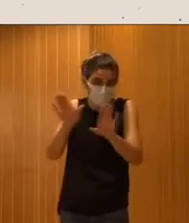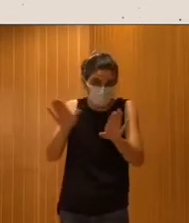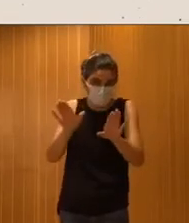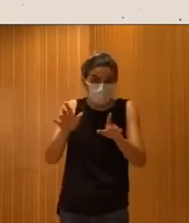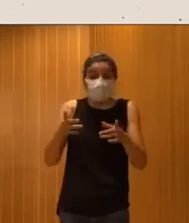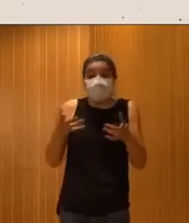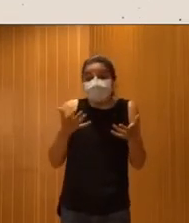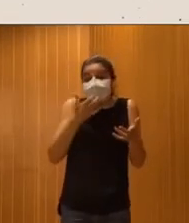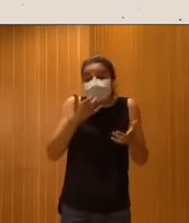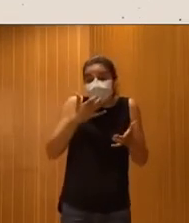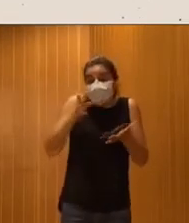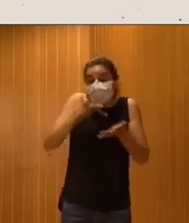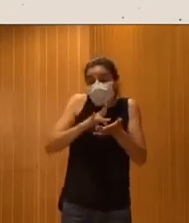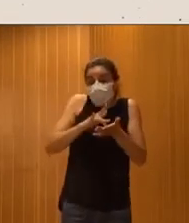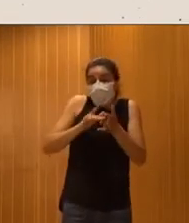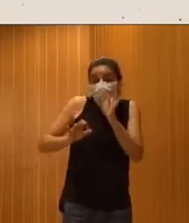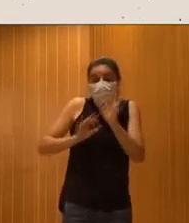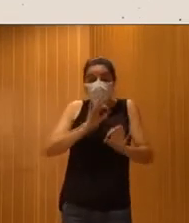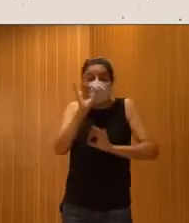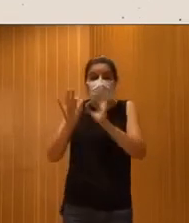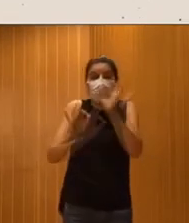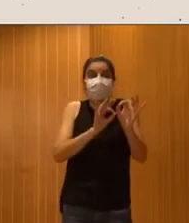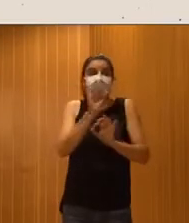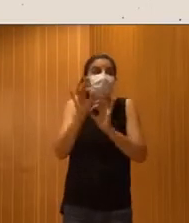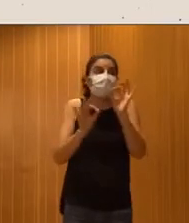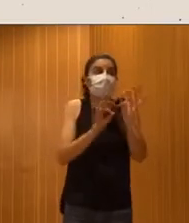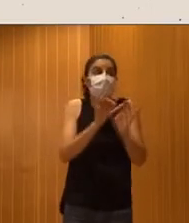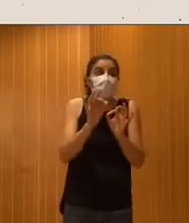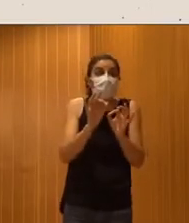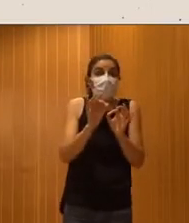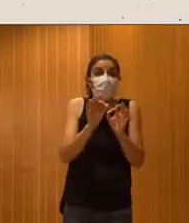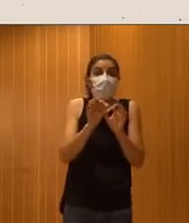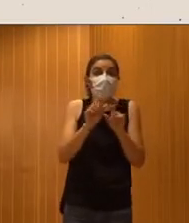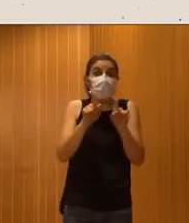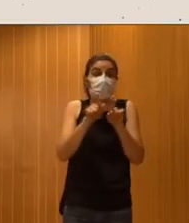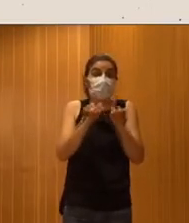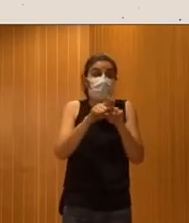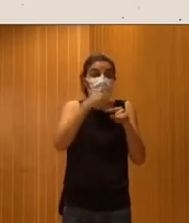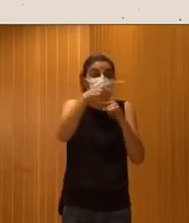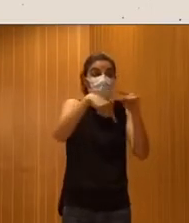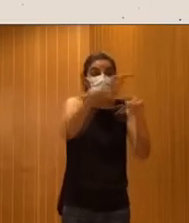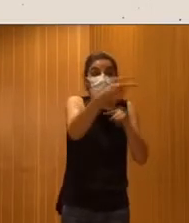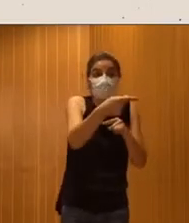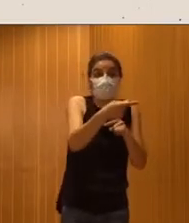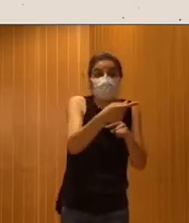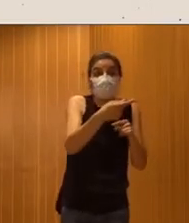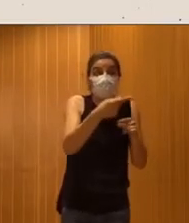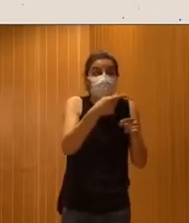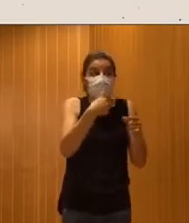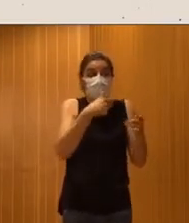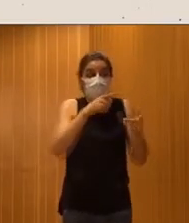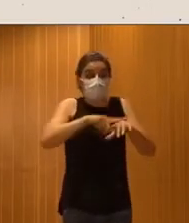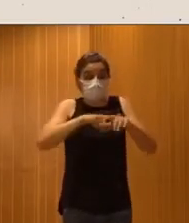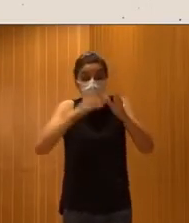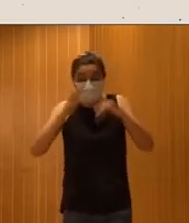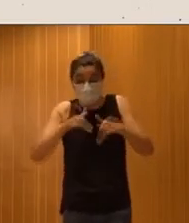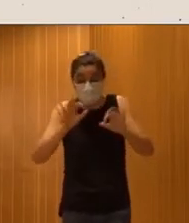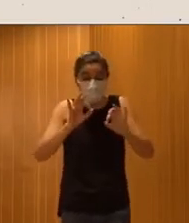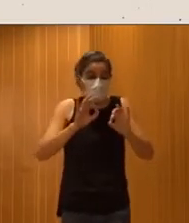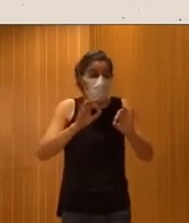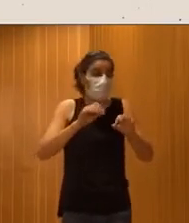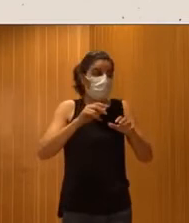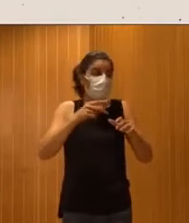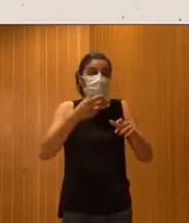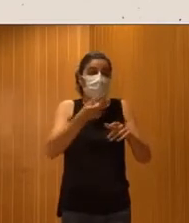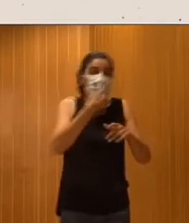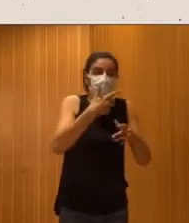organizativa, pues yo creo que en España estamos años luz, lo que nos comentaba Ana de este centro en el que te puedes acostar y